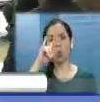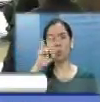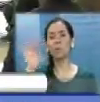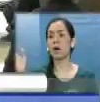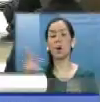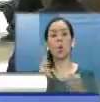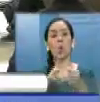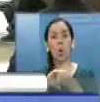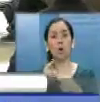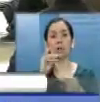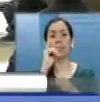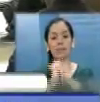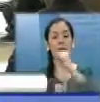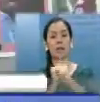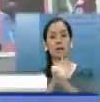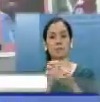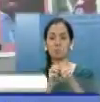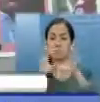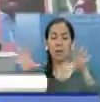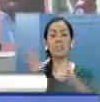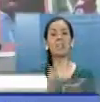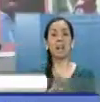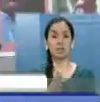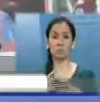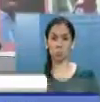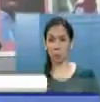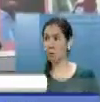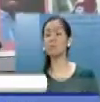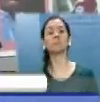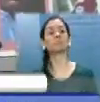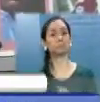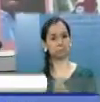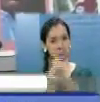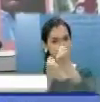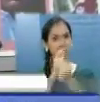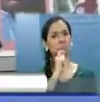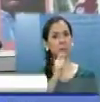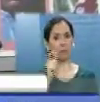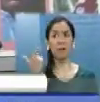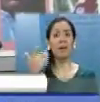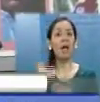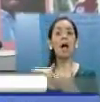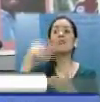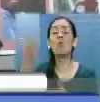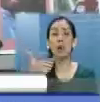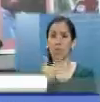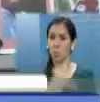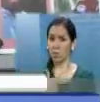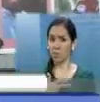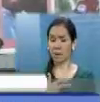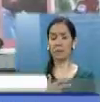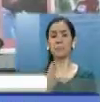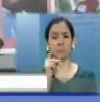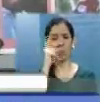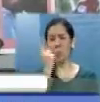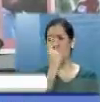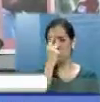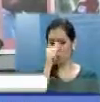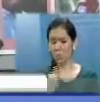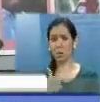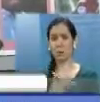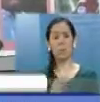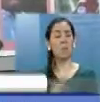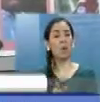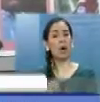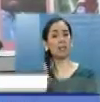Corte Interamericana de Derechos Humanos. La problemática que hay en Guatemala, porque creo que somos el único país que se está